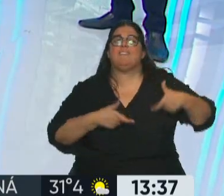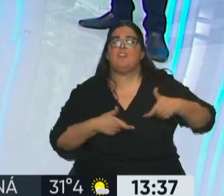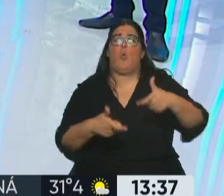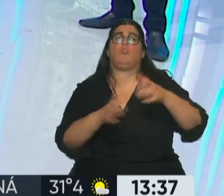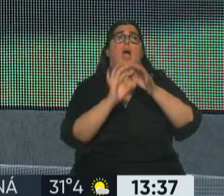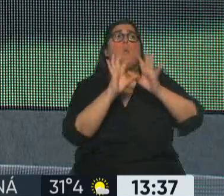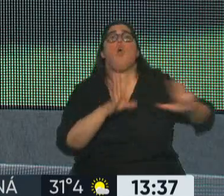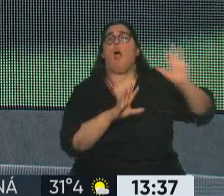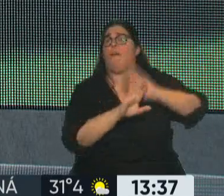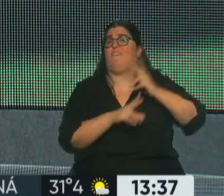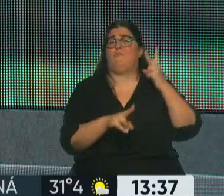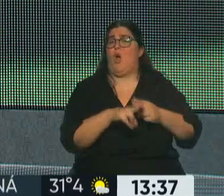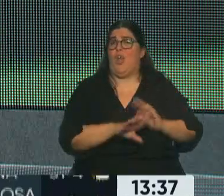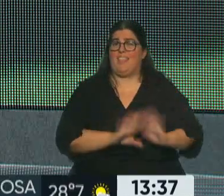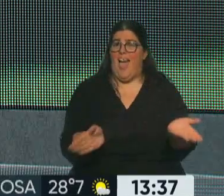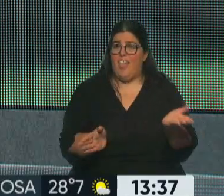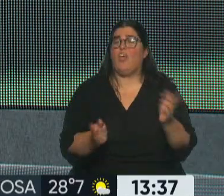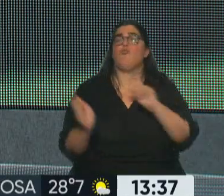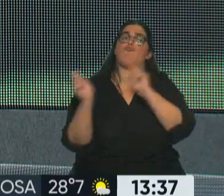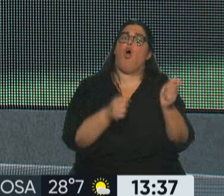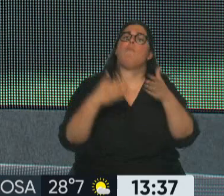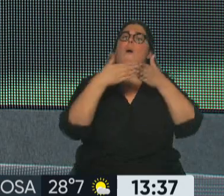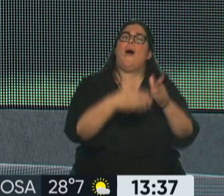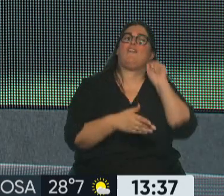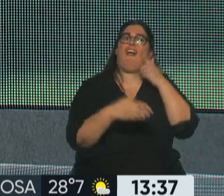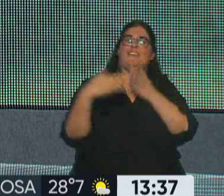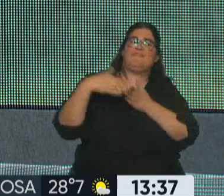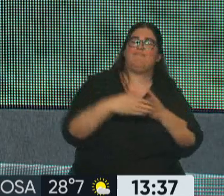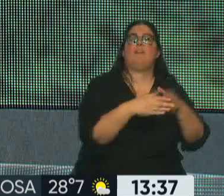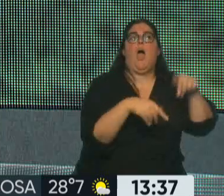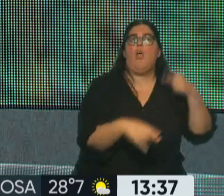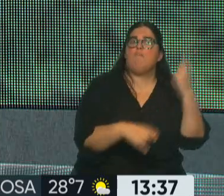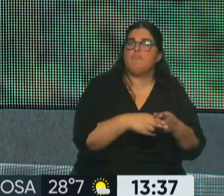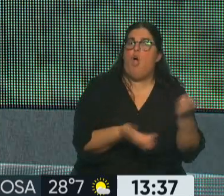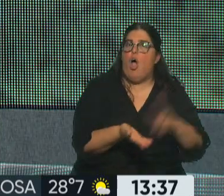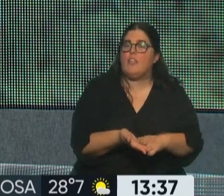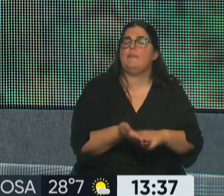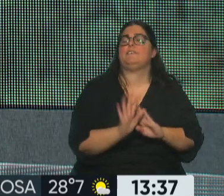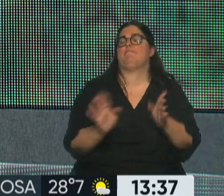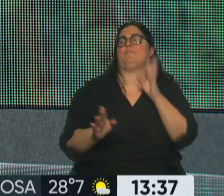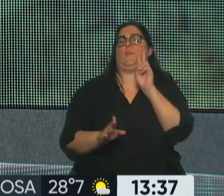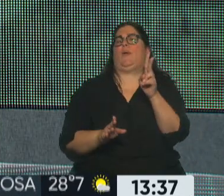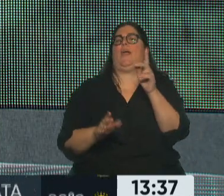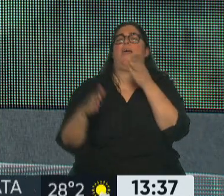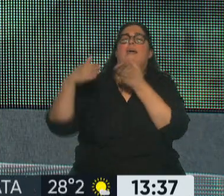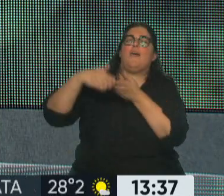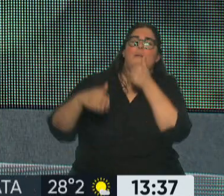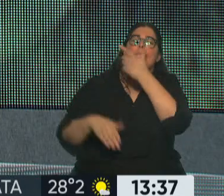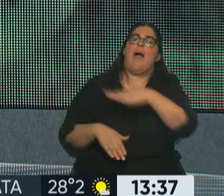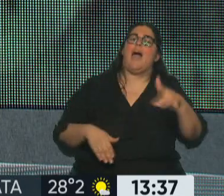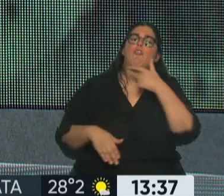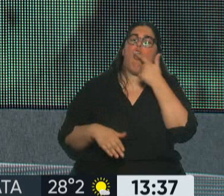consecuencias se hacen sentir muy rápidamente y vemos el lugar estratégico que desempeña esta ruta por el mar